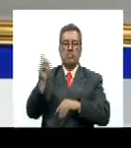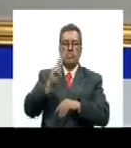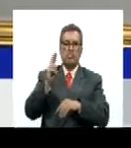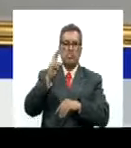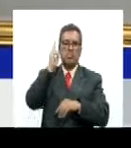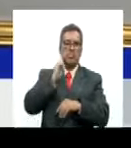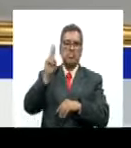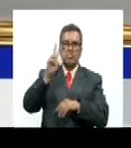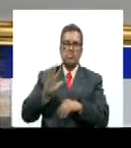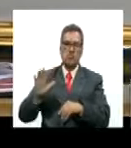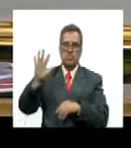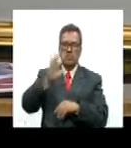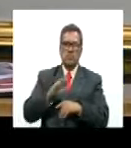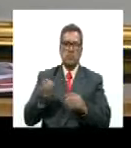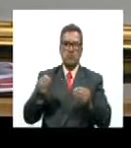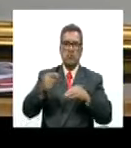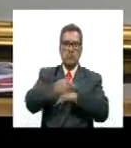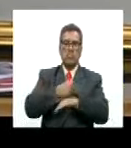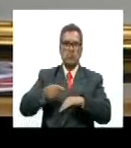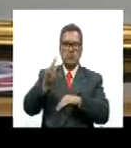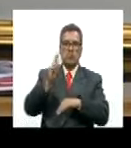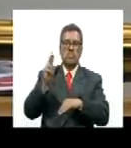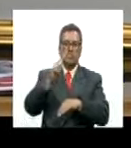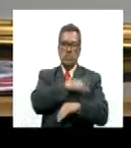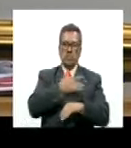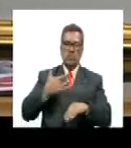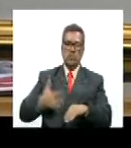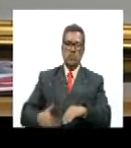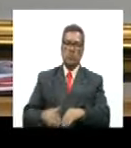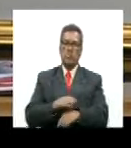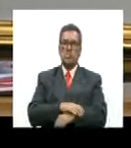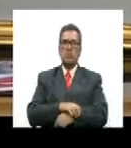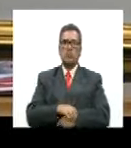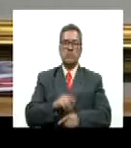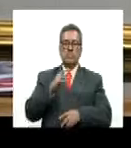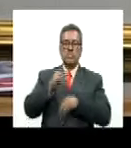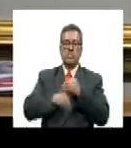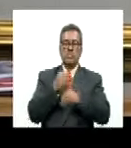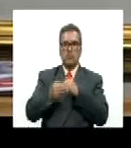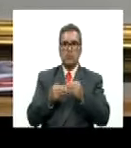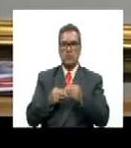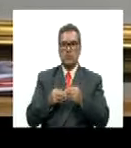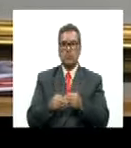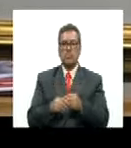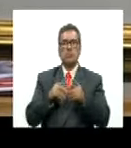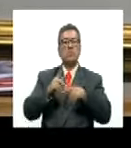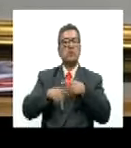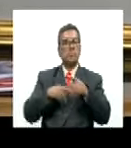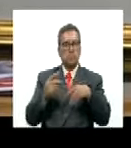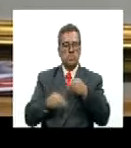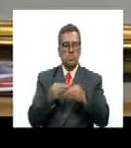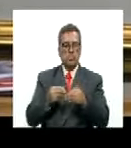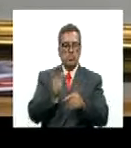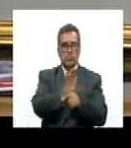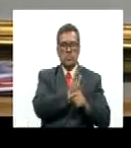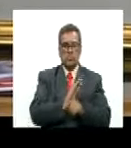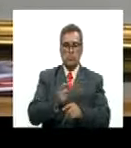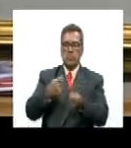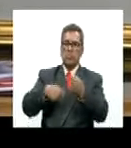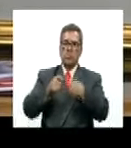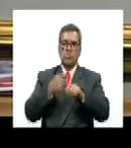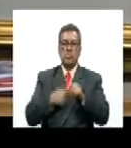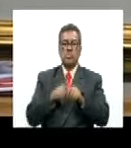República Bolivariana de Venezuela y el Gobierno de la República Popular China relativo a la promoción y protección de